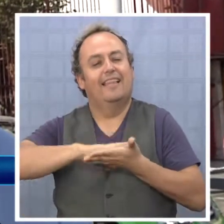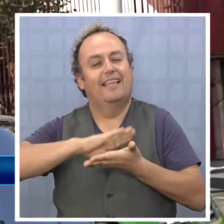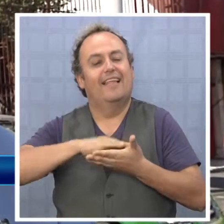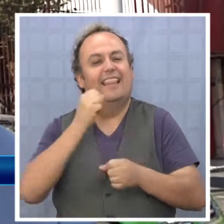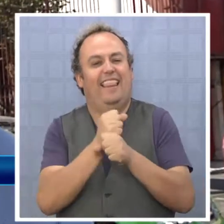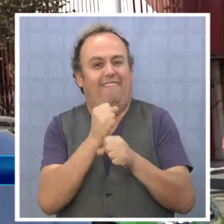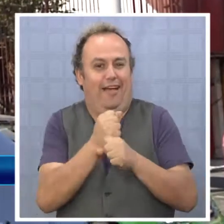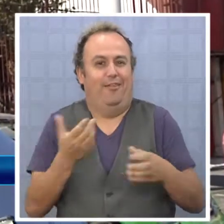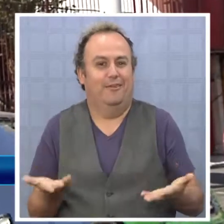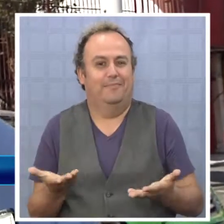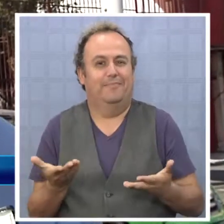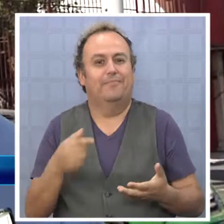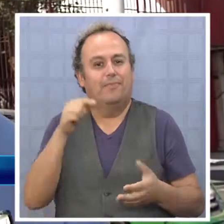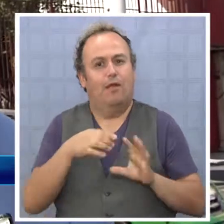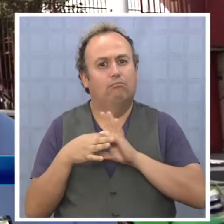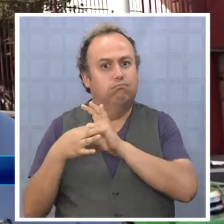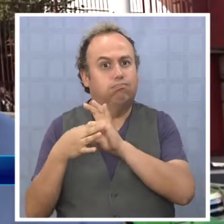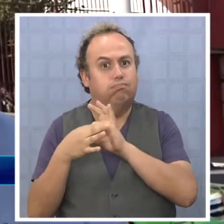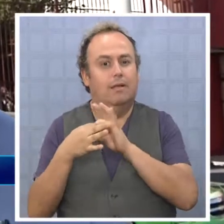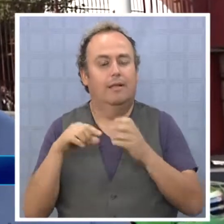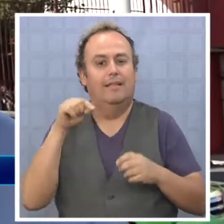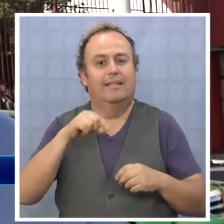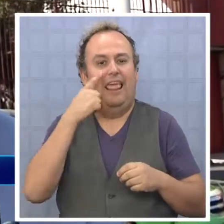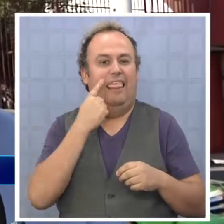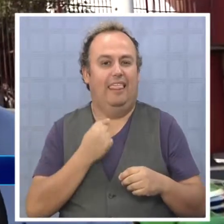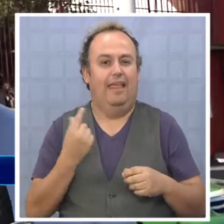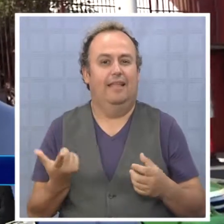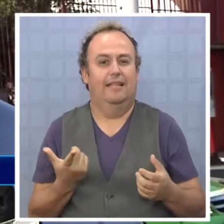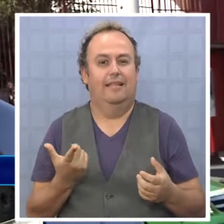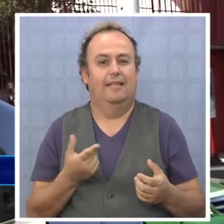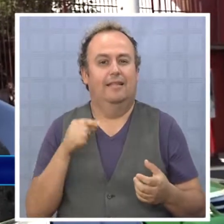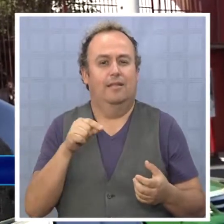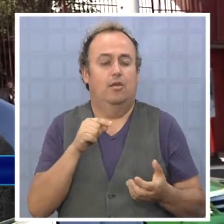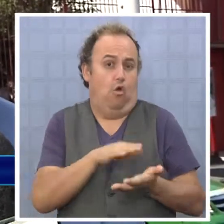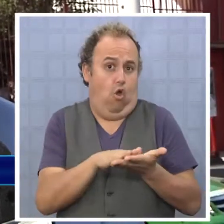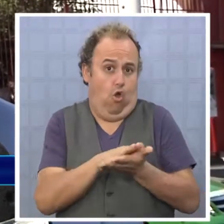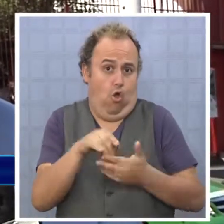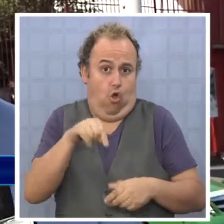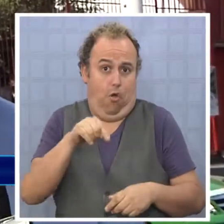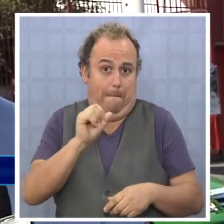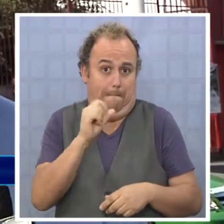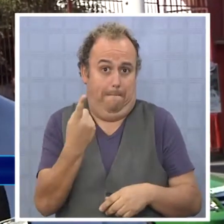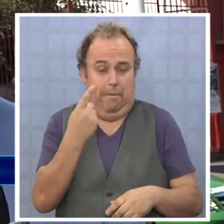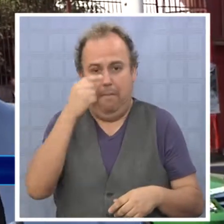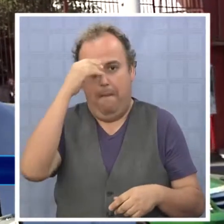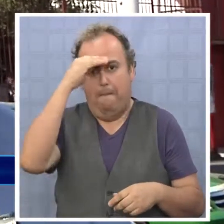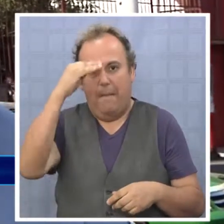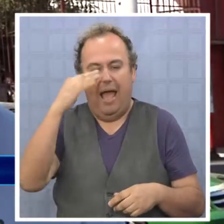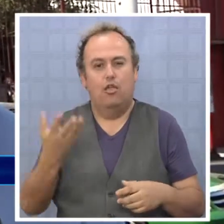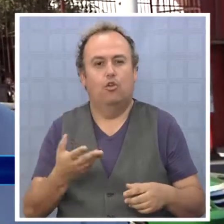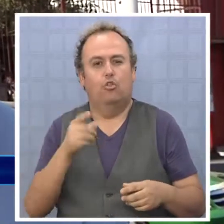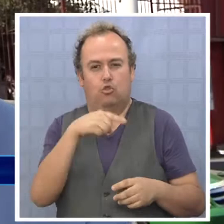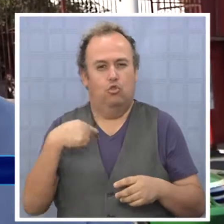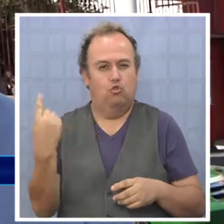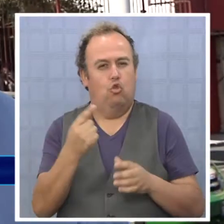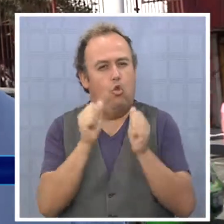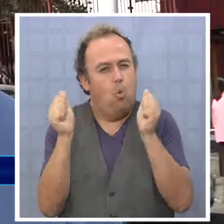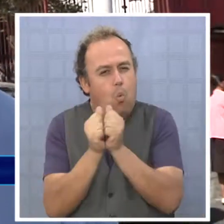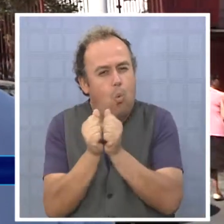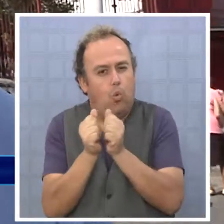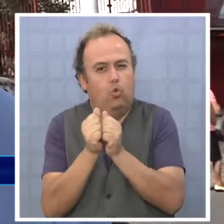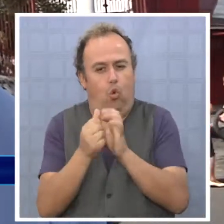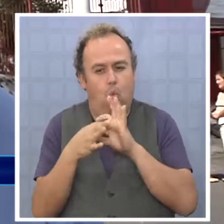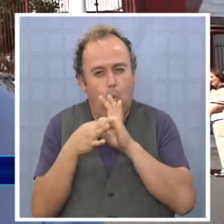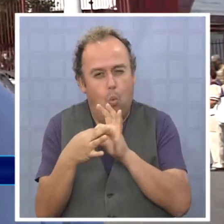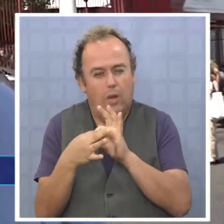conjunto con toda la gente, lo que significa celebrar el día, por ejemplo, hoy como un primero de mayo, estar todos juntos, unidos. Y eso